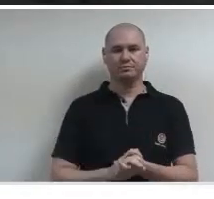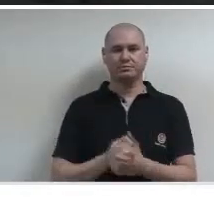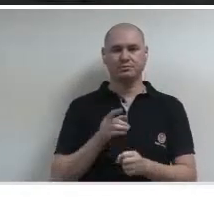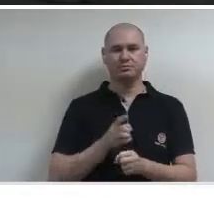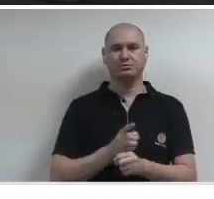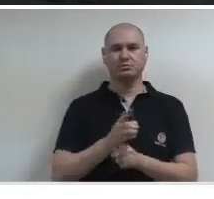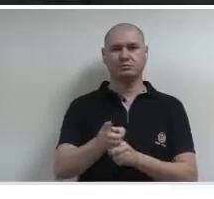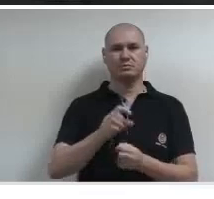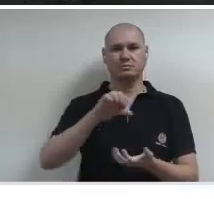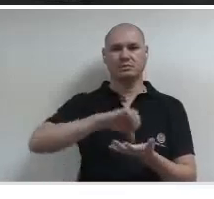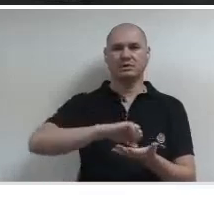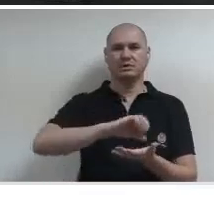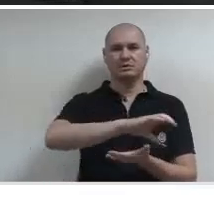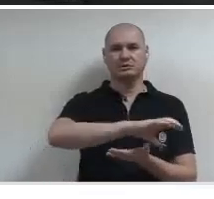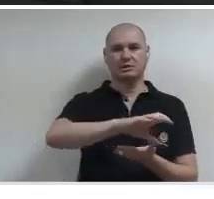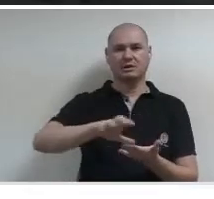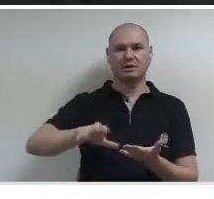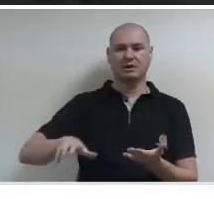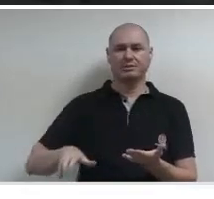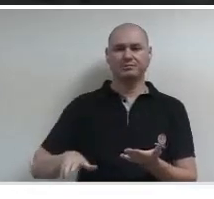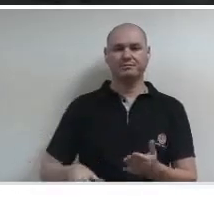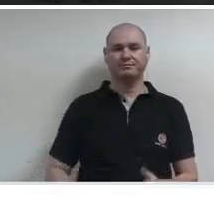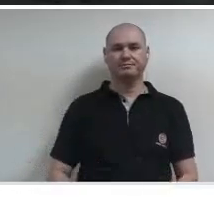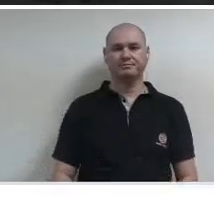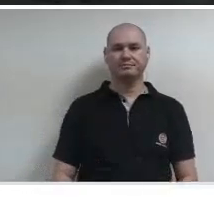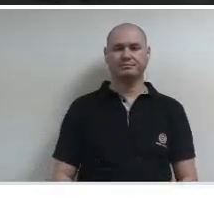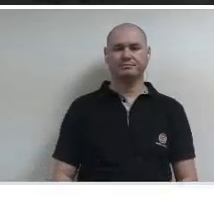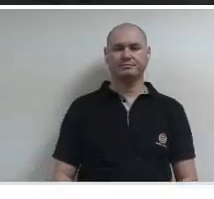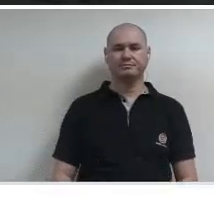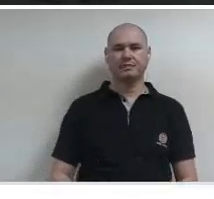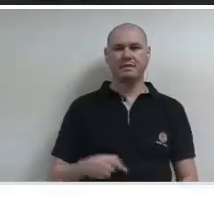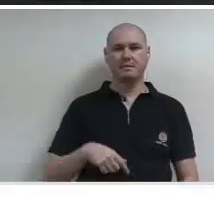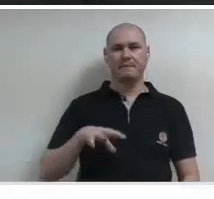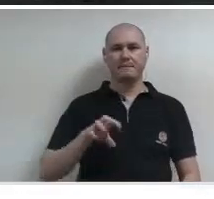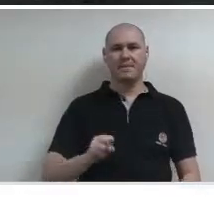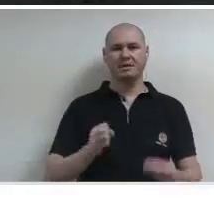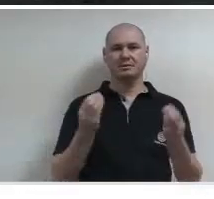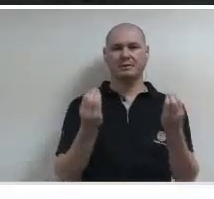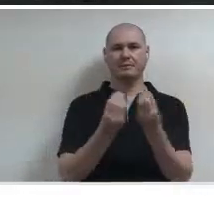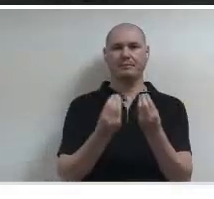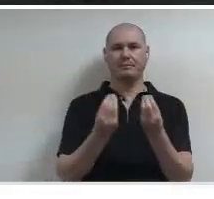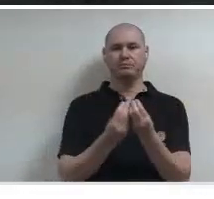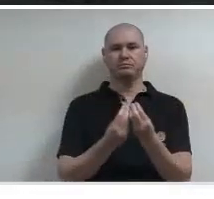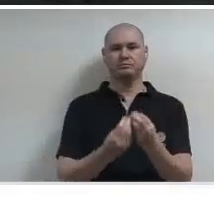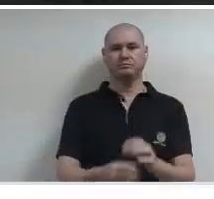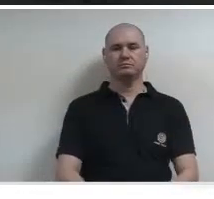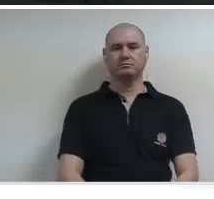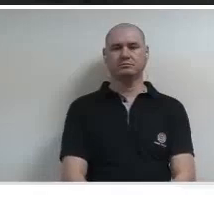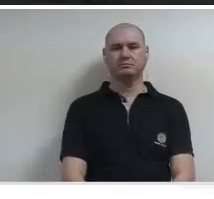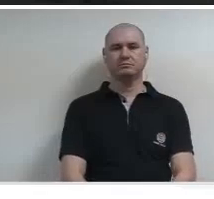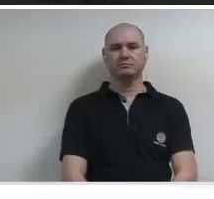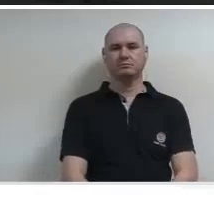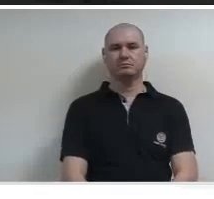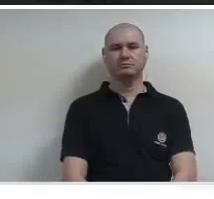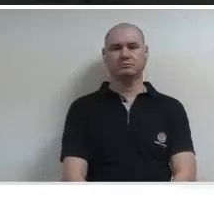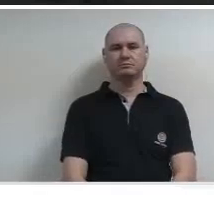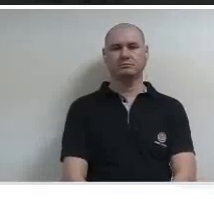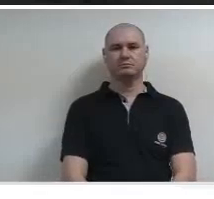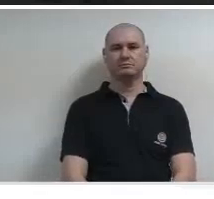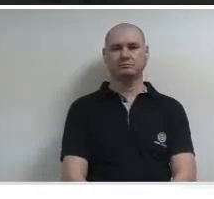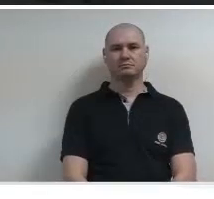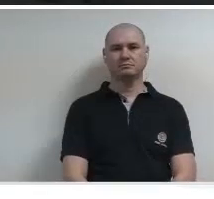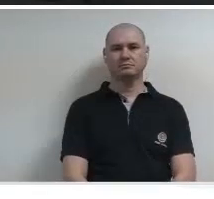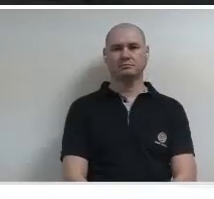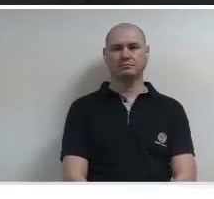circunscripción de central. Circunscripción central, ¿ve? Y hay cuajes esta vez a peina pe